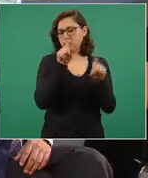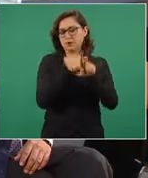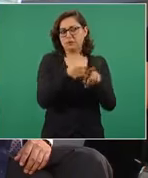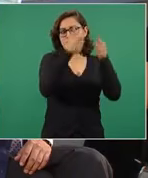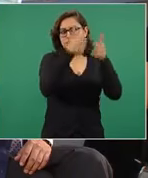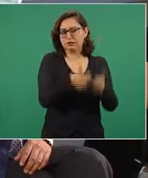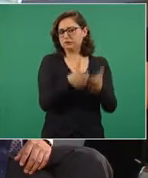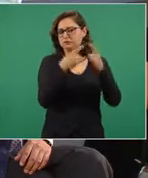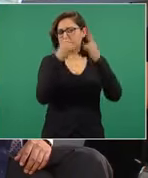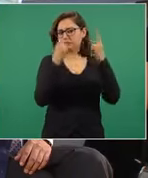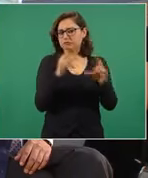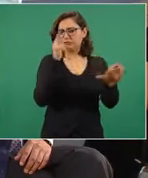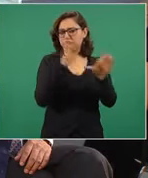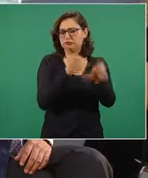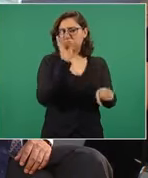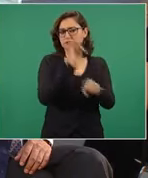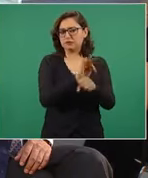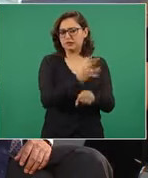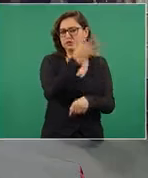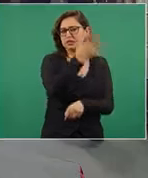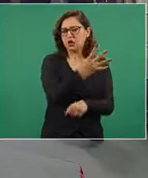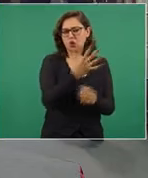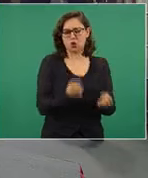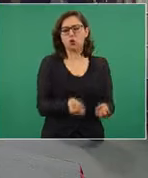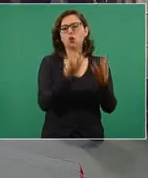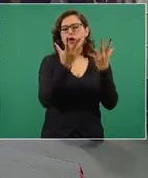ya instalar? Nos hablaban de 5. Sí.